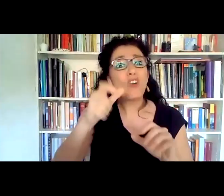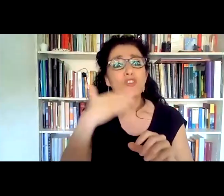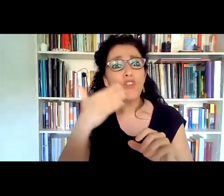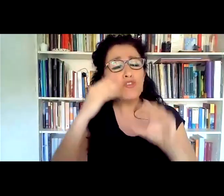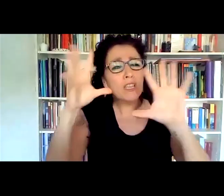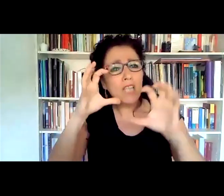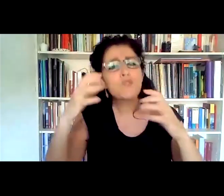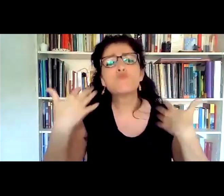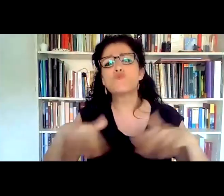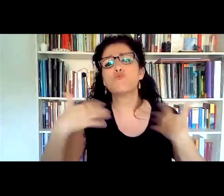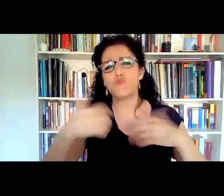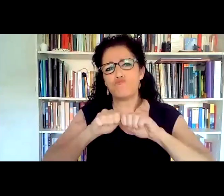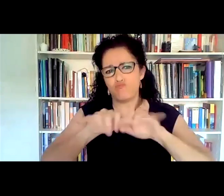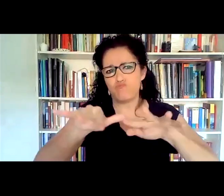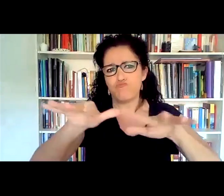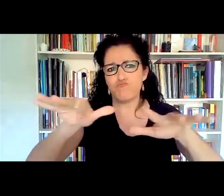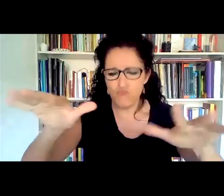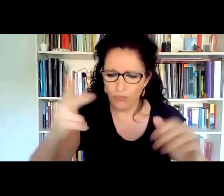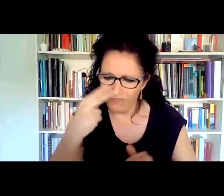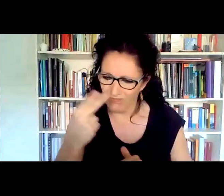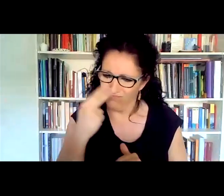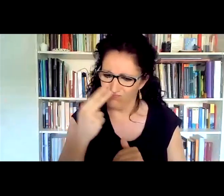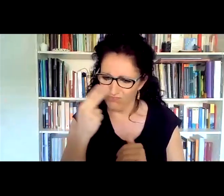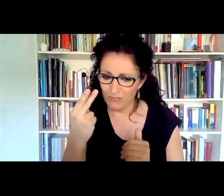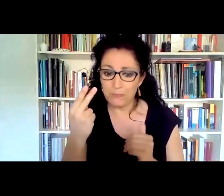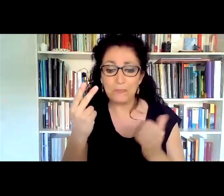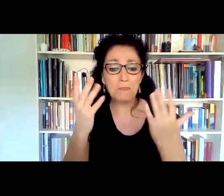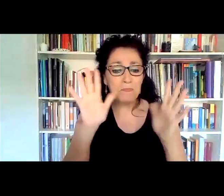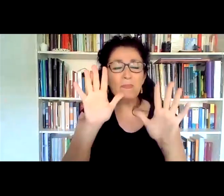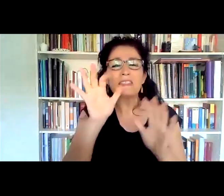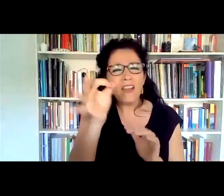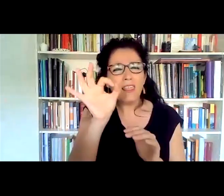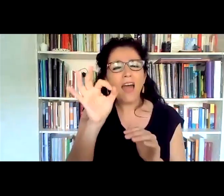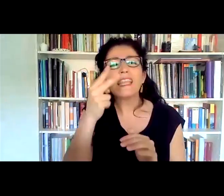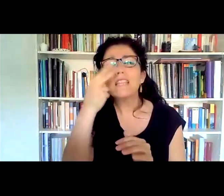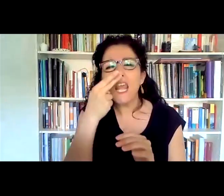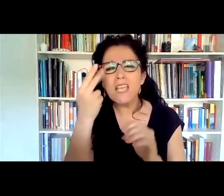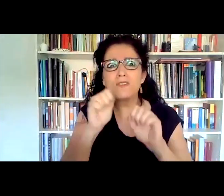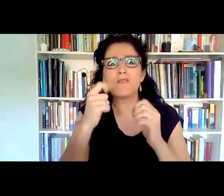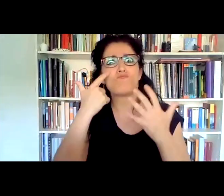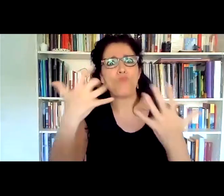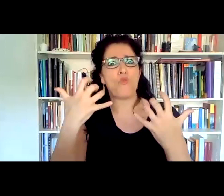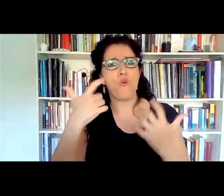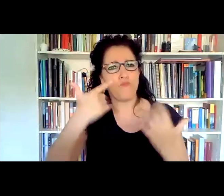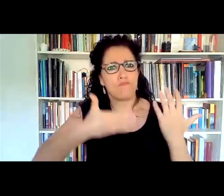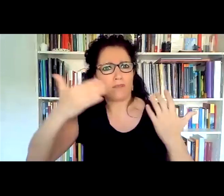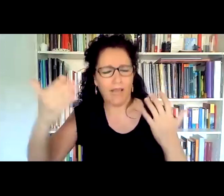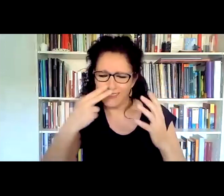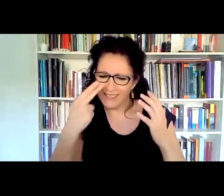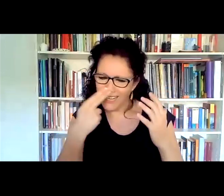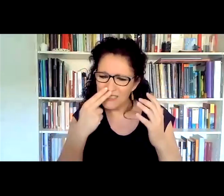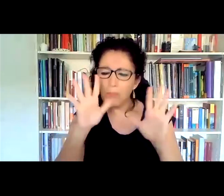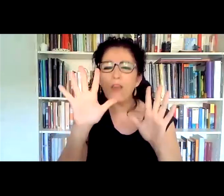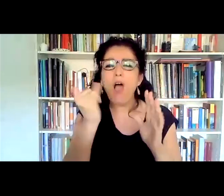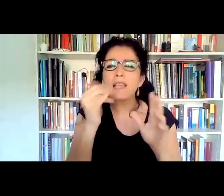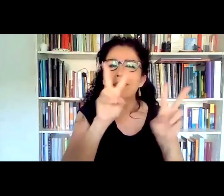grupo de expertos, que sí que es verdad que cada vez hay más personas oyentes interesadas en aprender la lengua de